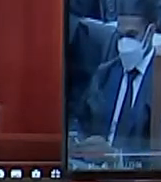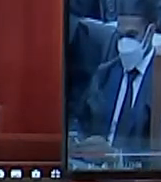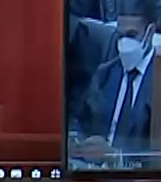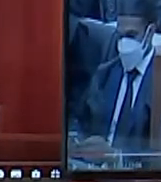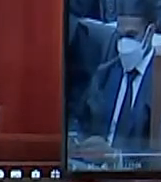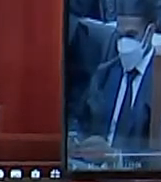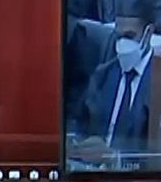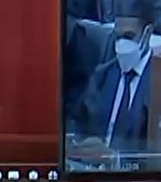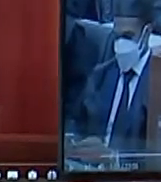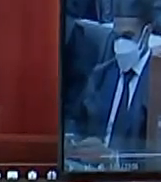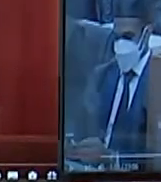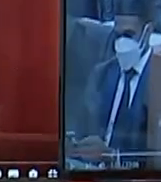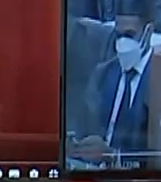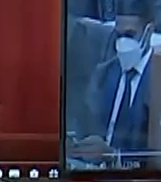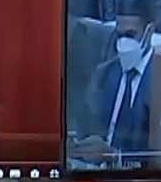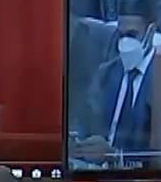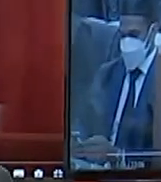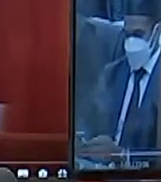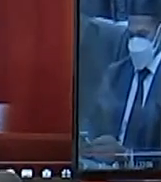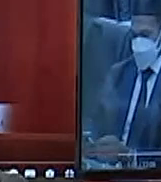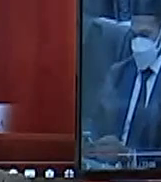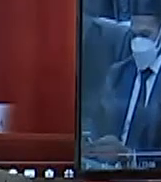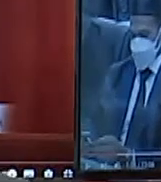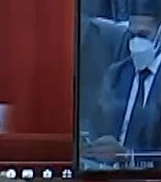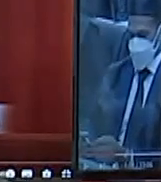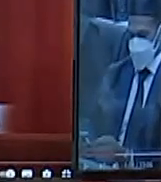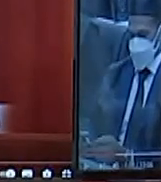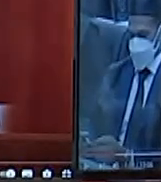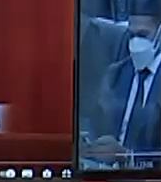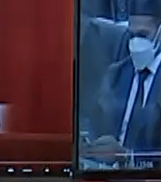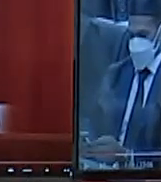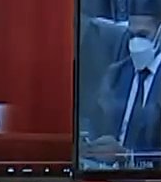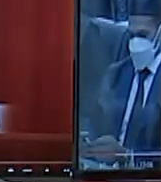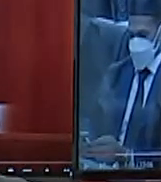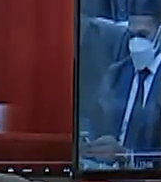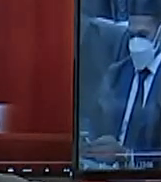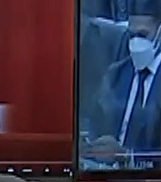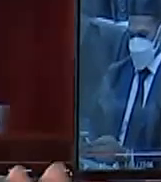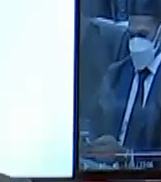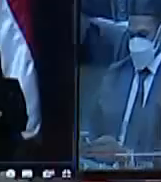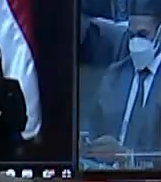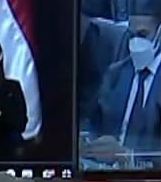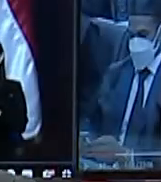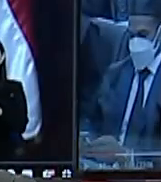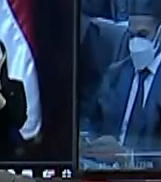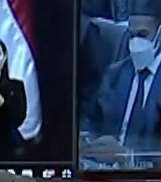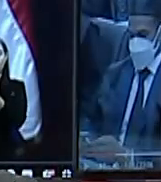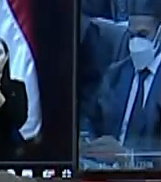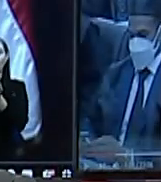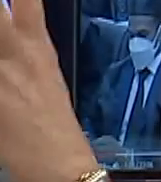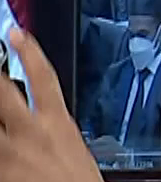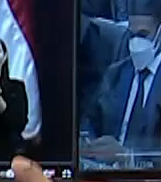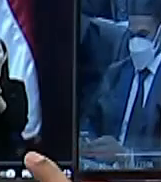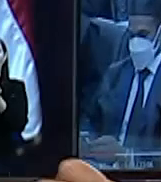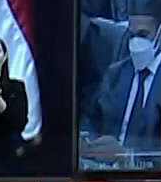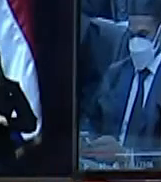Y el presidente Abinader ha sido todavía más consistente con relación a que República Dominicana no se puede encargar de resolver los problemas de Haití.